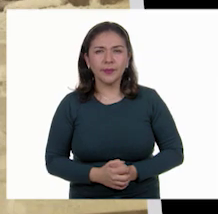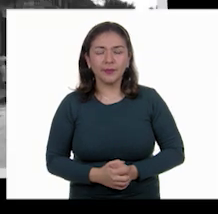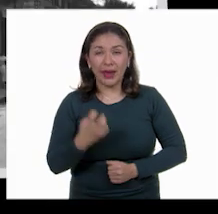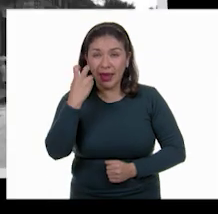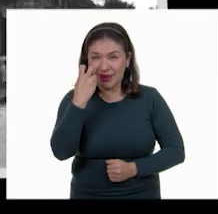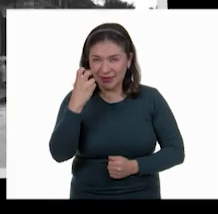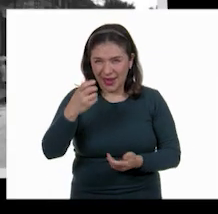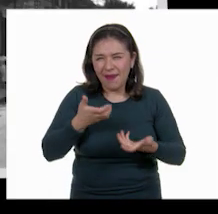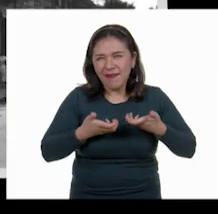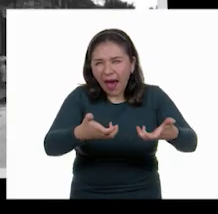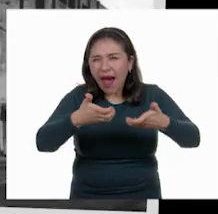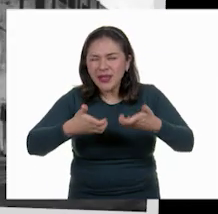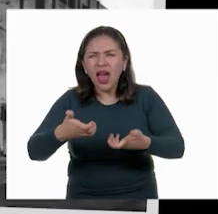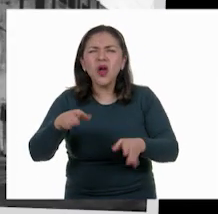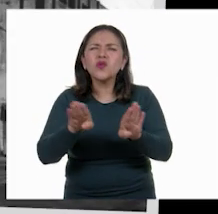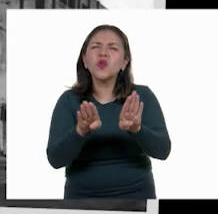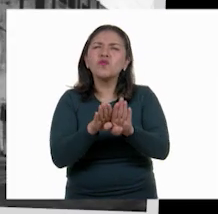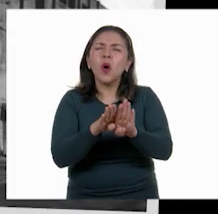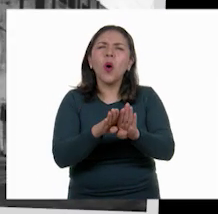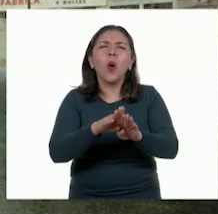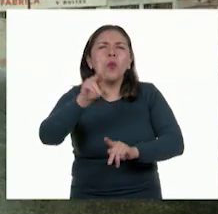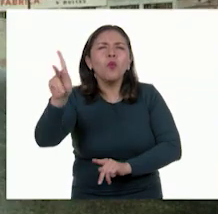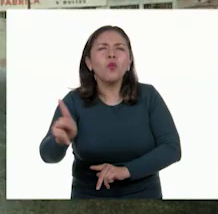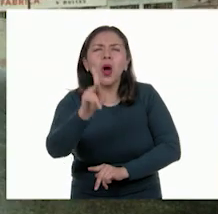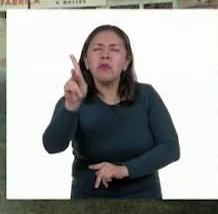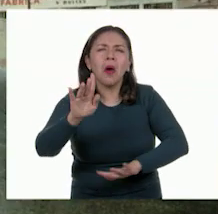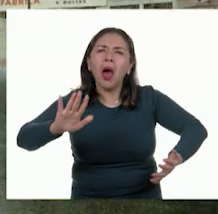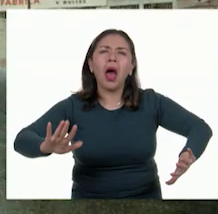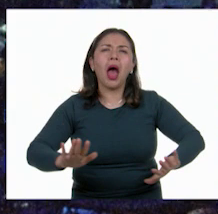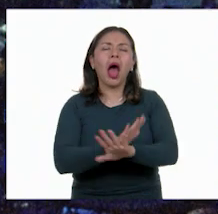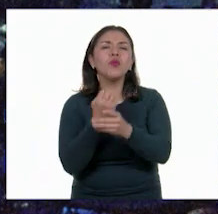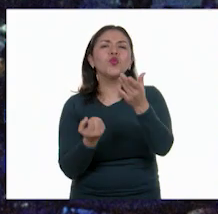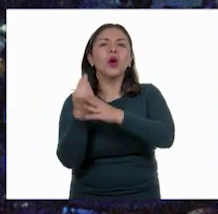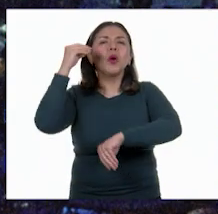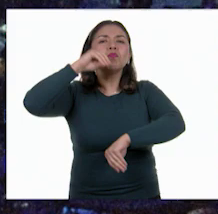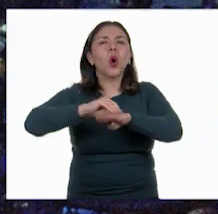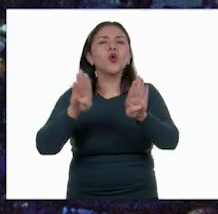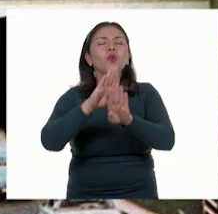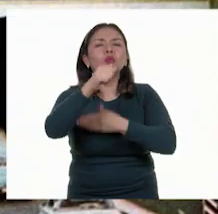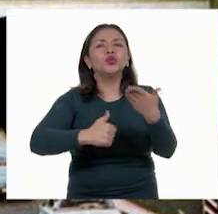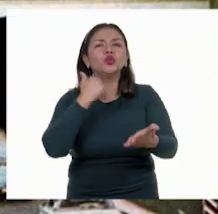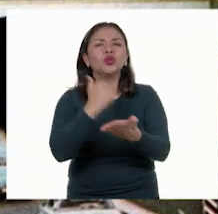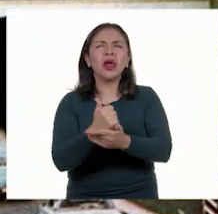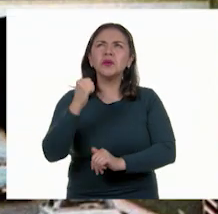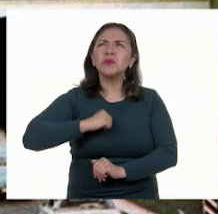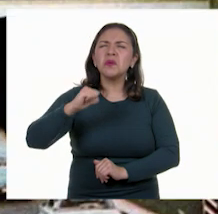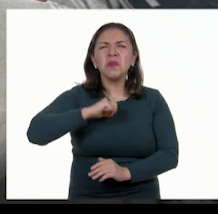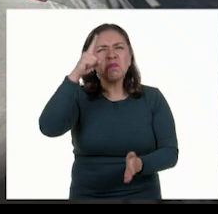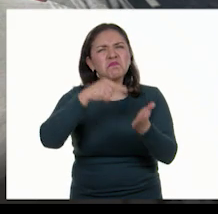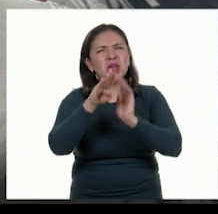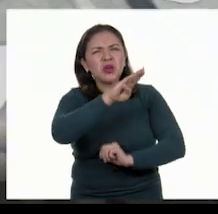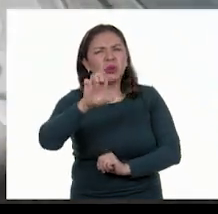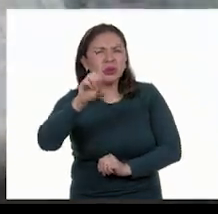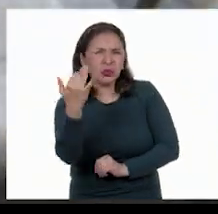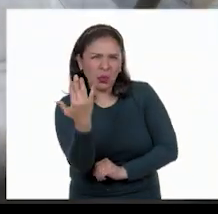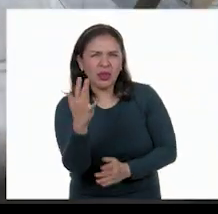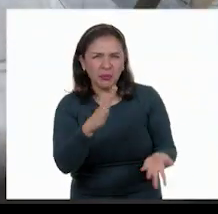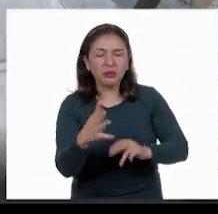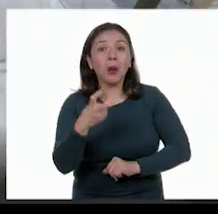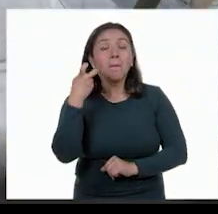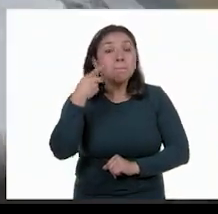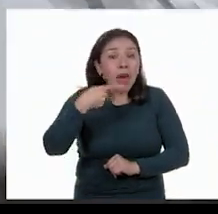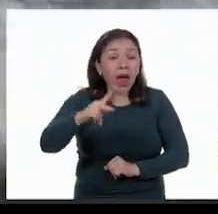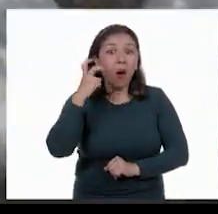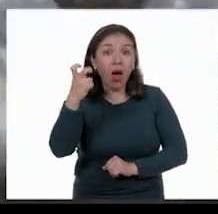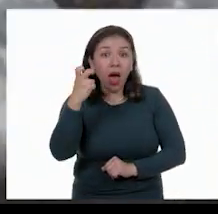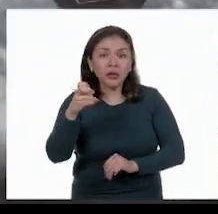Este barrio perdió sus matices rurales ante el crecimiento urbano en la primera mitad del siglo XX. Sin embargo,